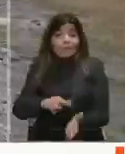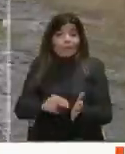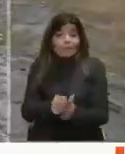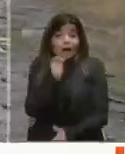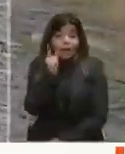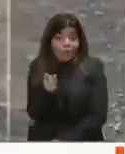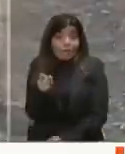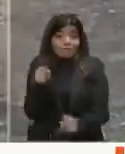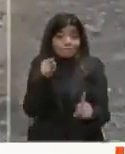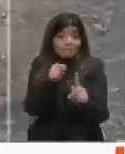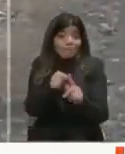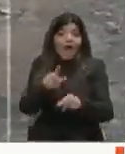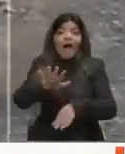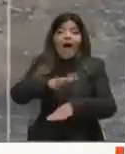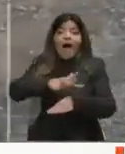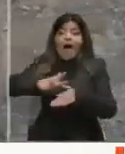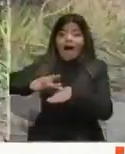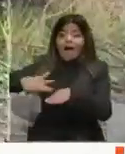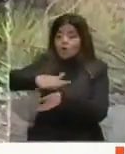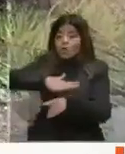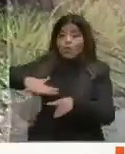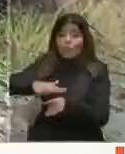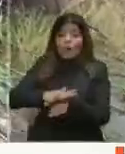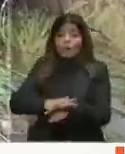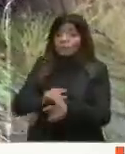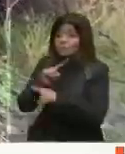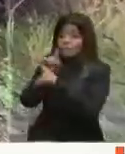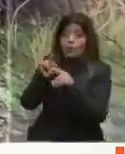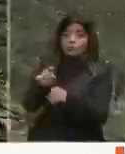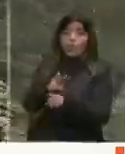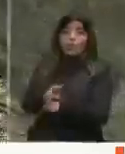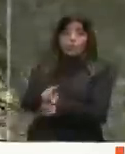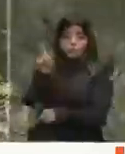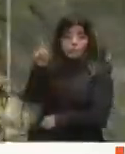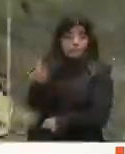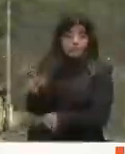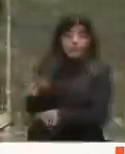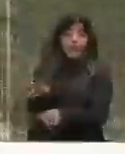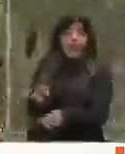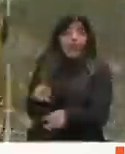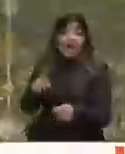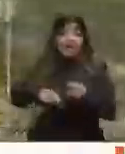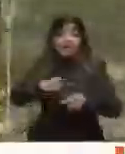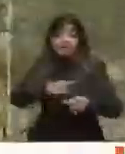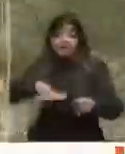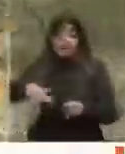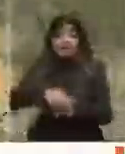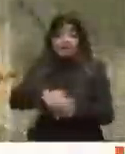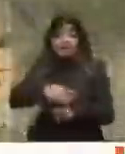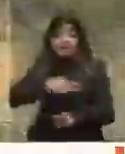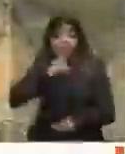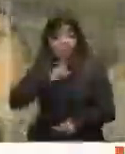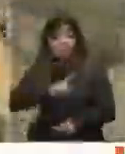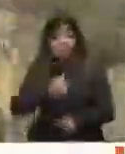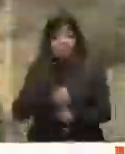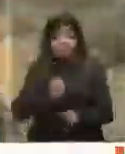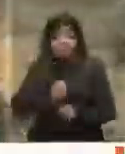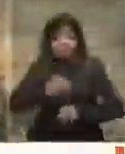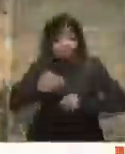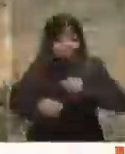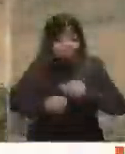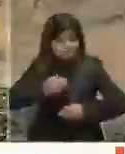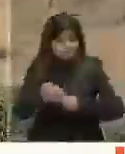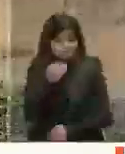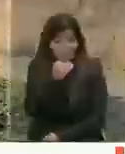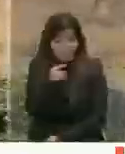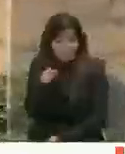ver con un sitio eriazo. Preguntamos a quién administra el terreno. Estamos trabajando lo más rápidamente posible para